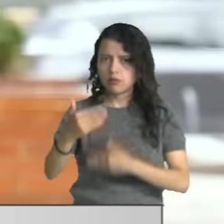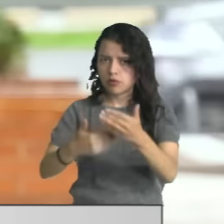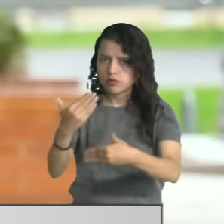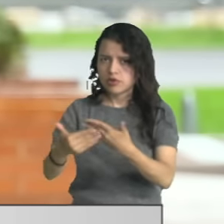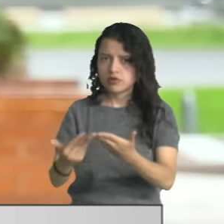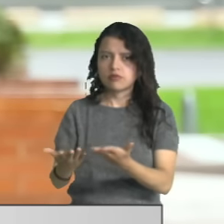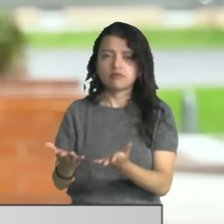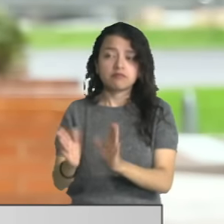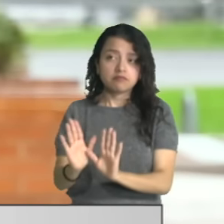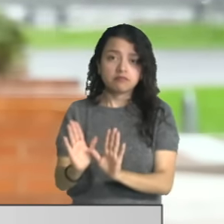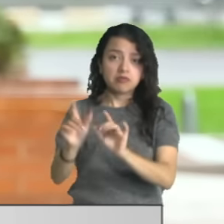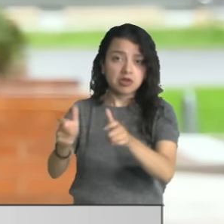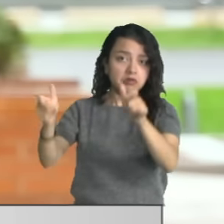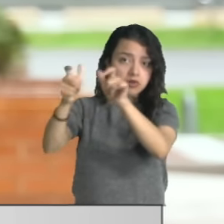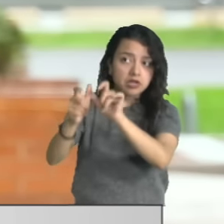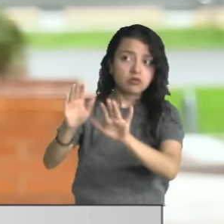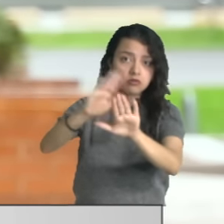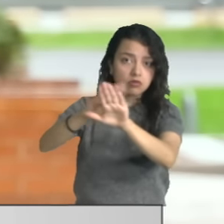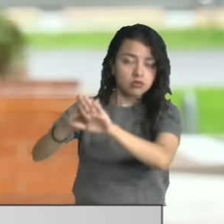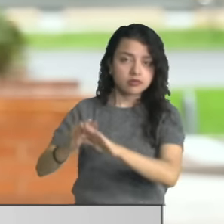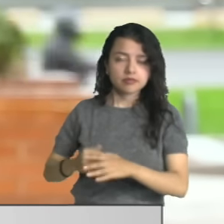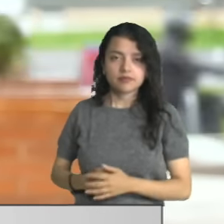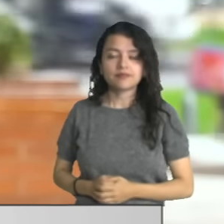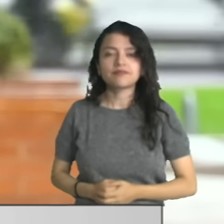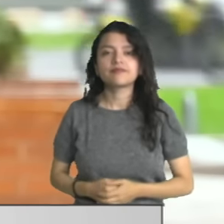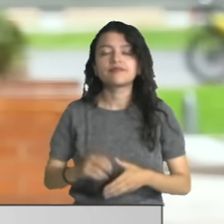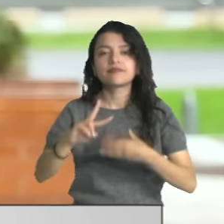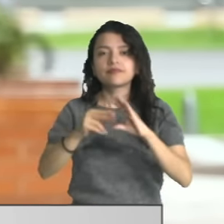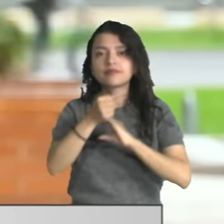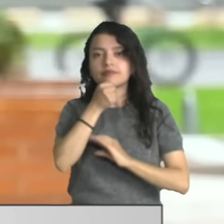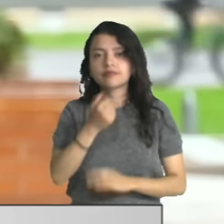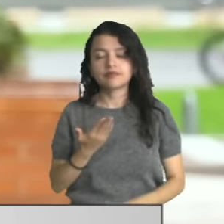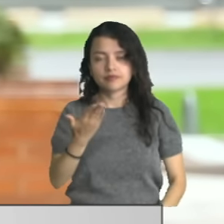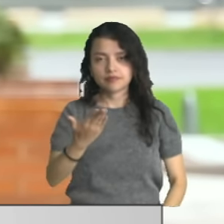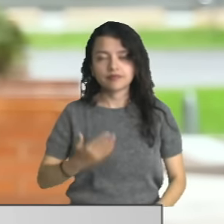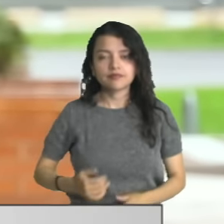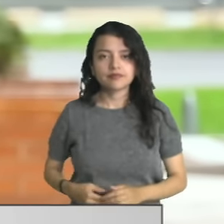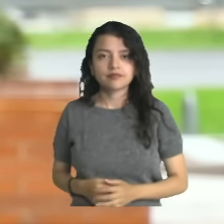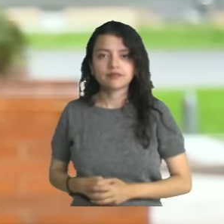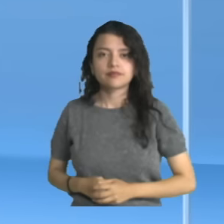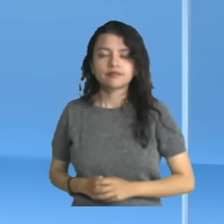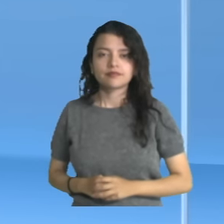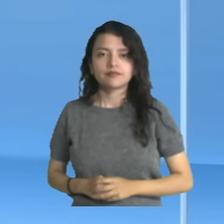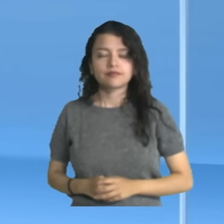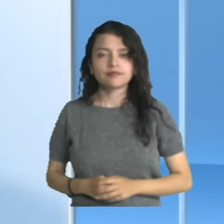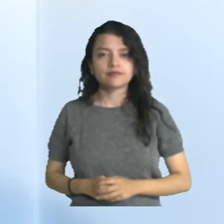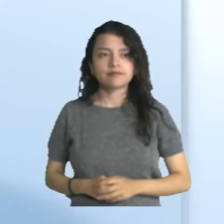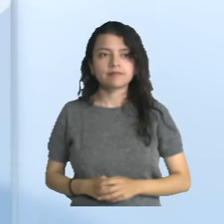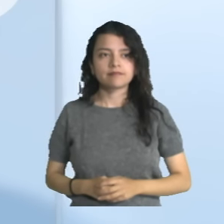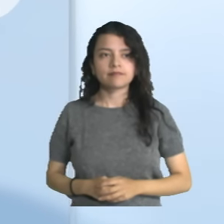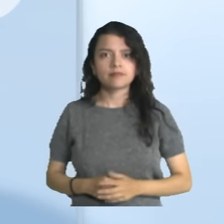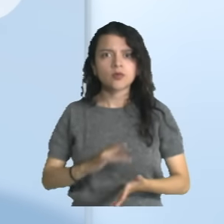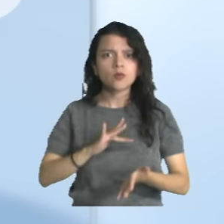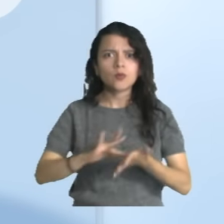República. Desde el occidente de Bogotá, Gerardo Aristizábal, Noticentro 1, CMI.